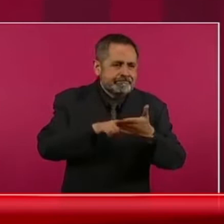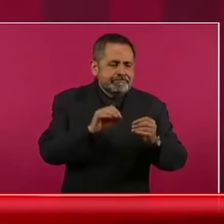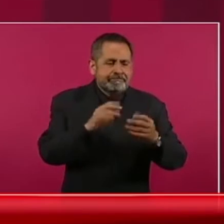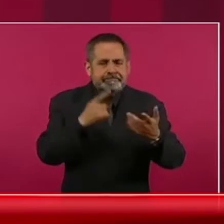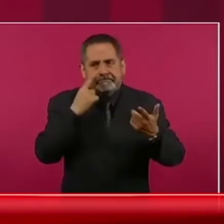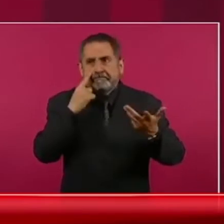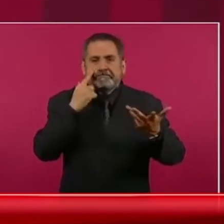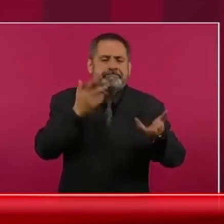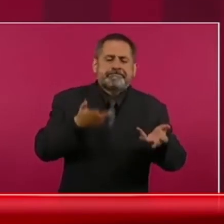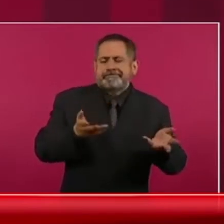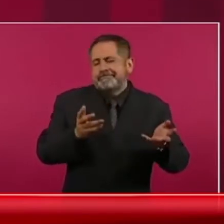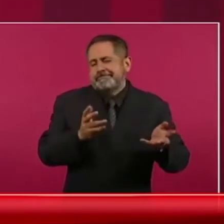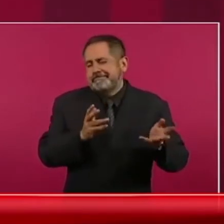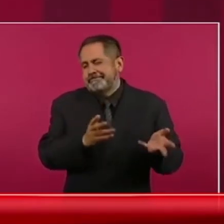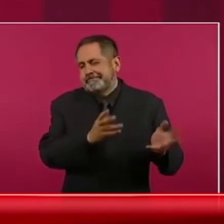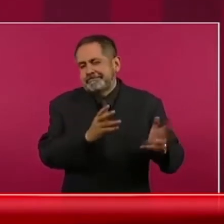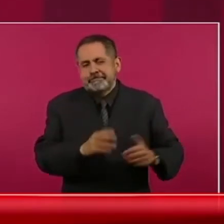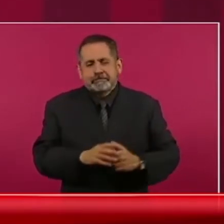en